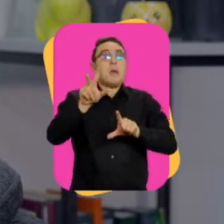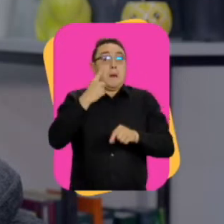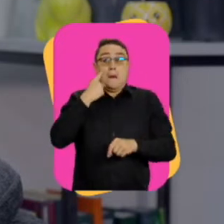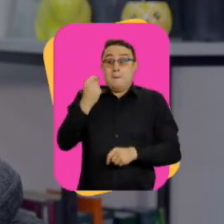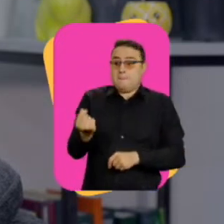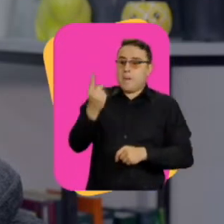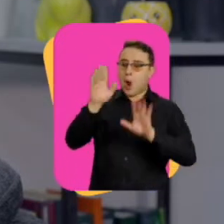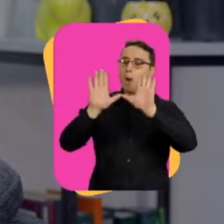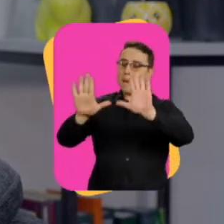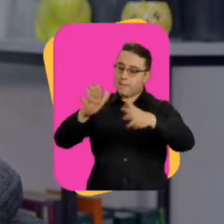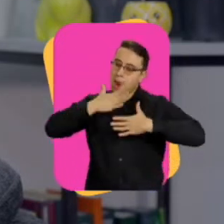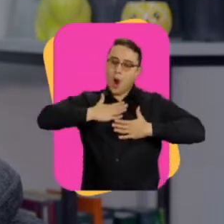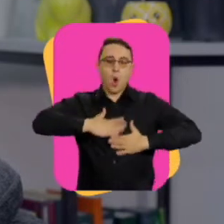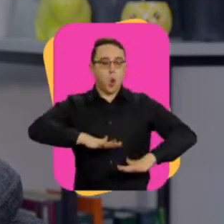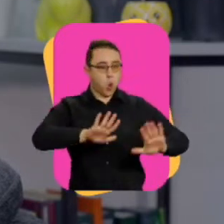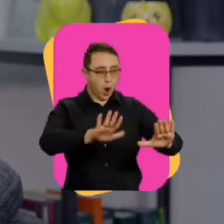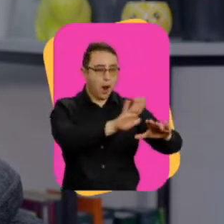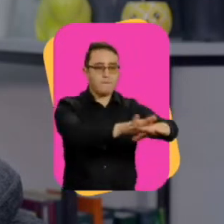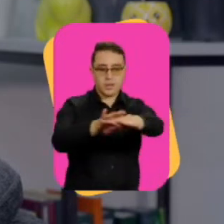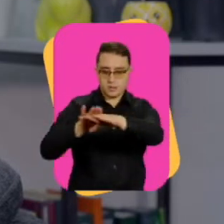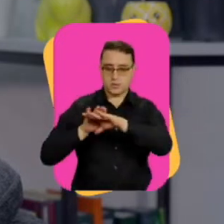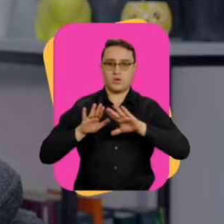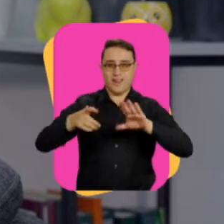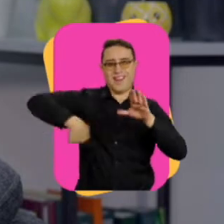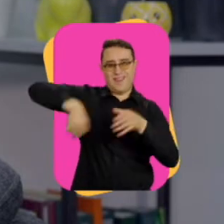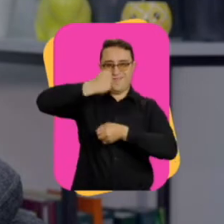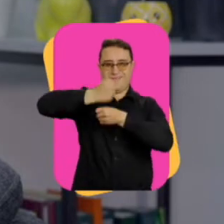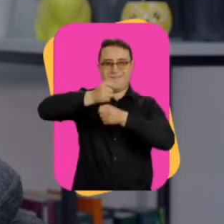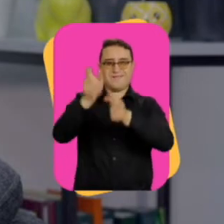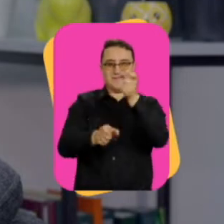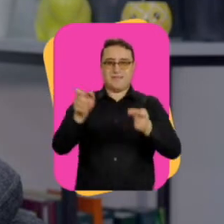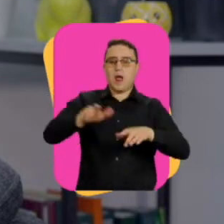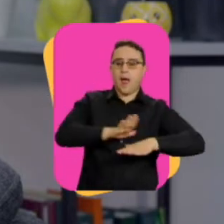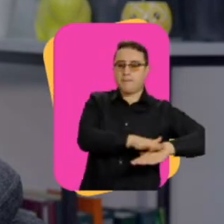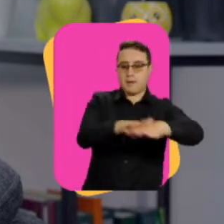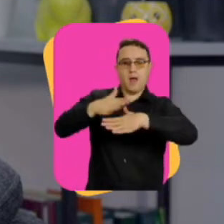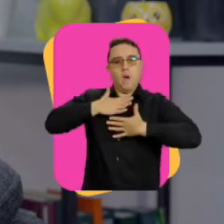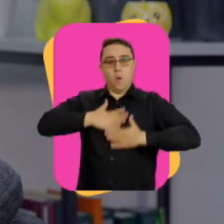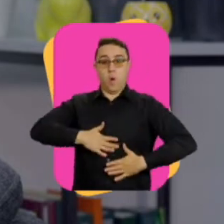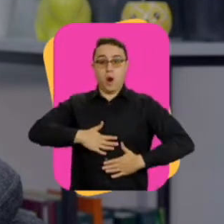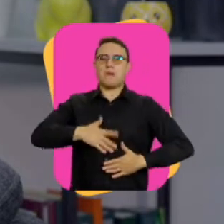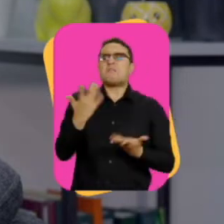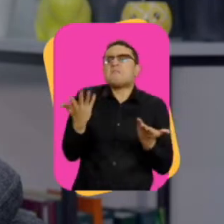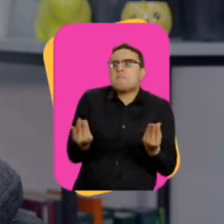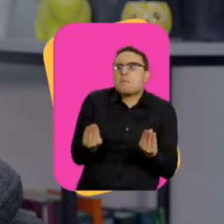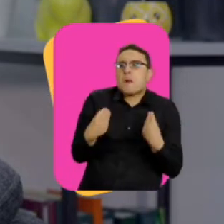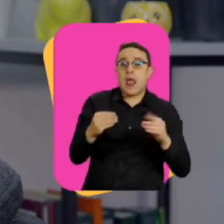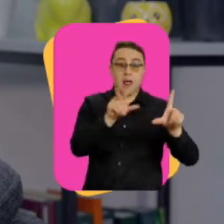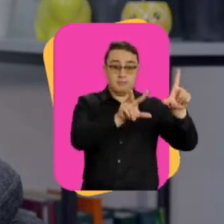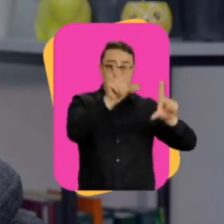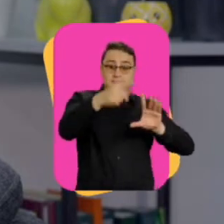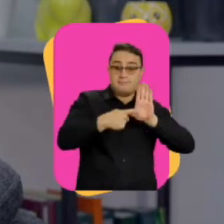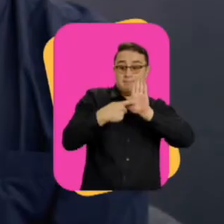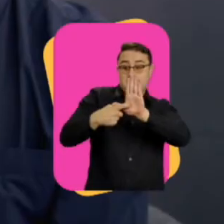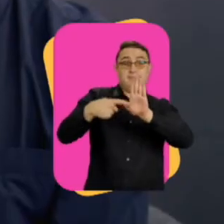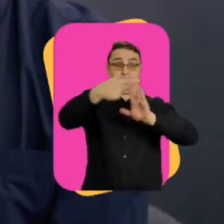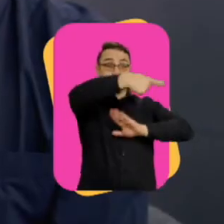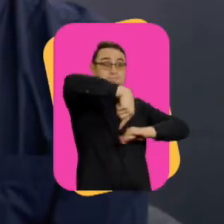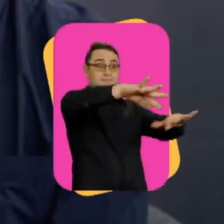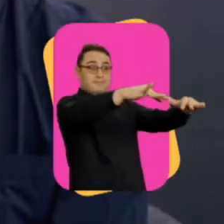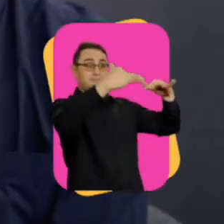y organizarnos para poder responder así a las necesidades que tenía el canal y sobre todo las necesidades que tenían las